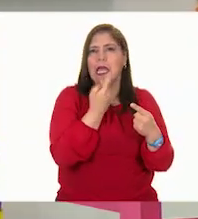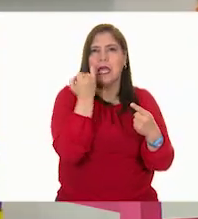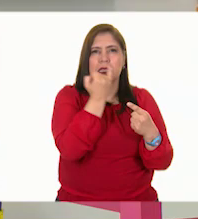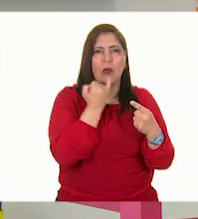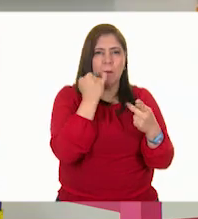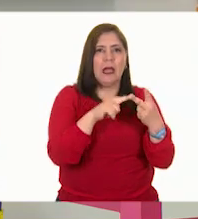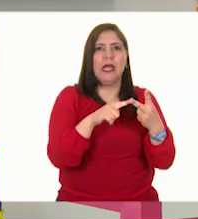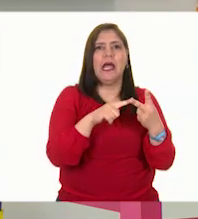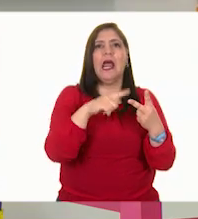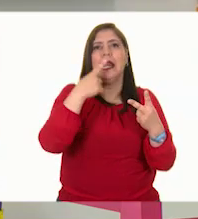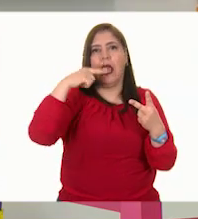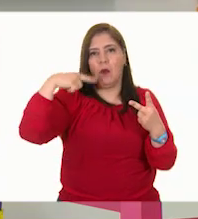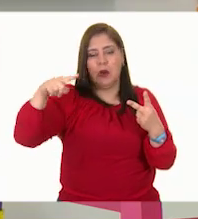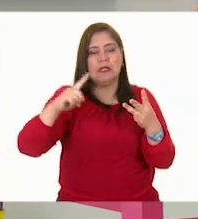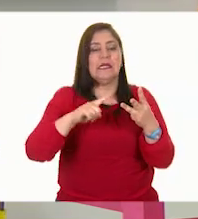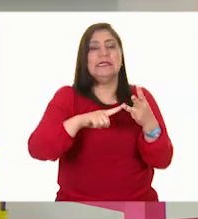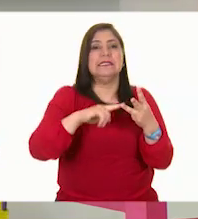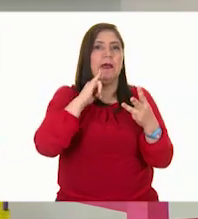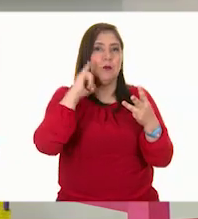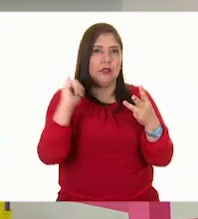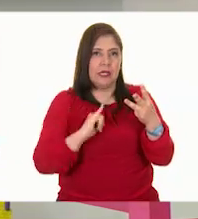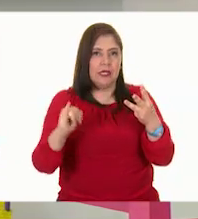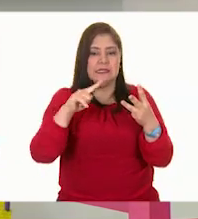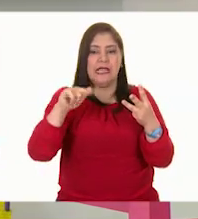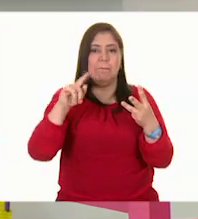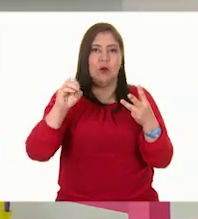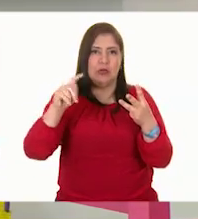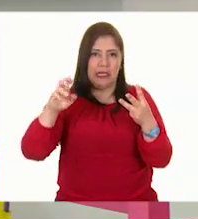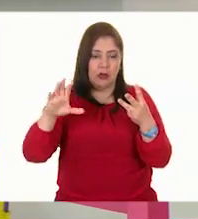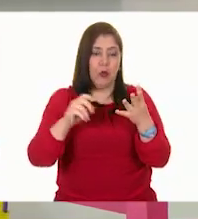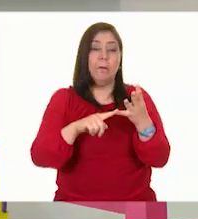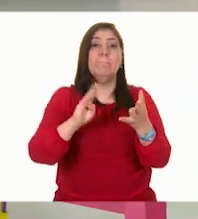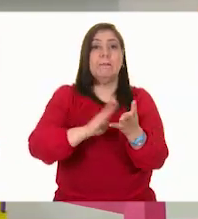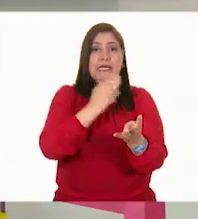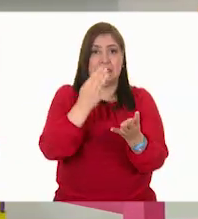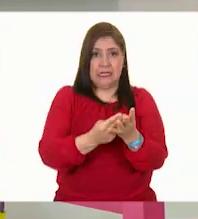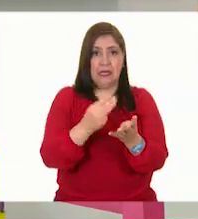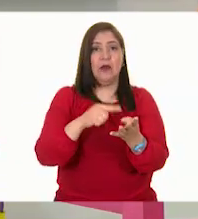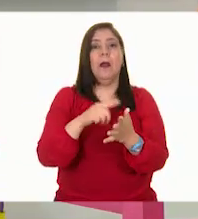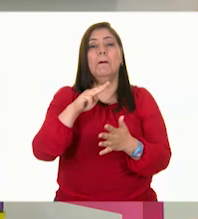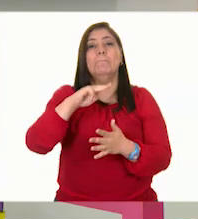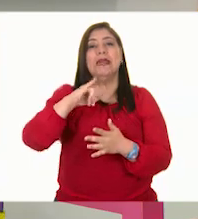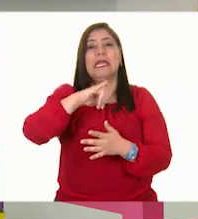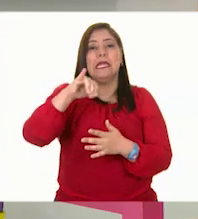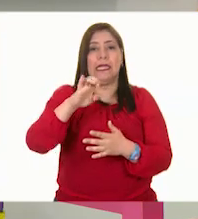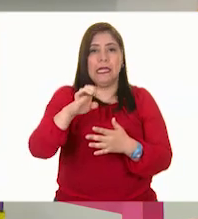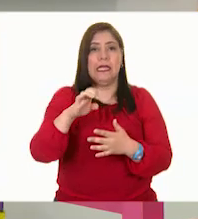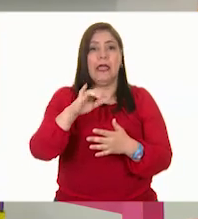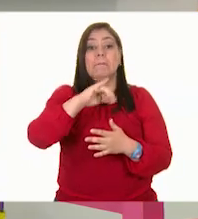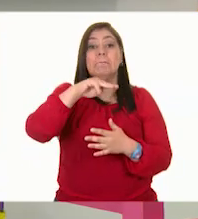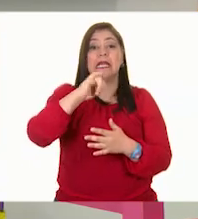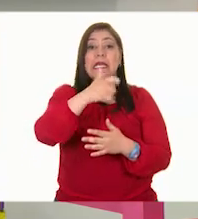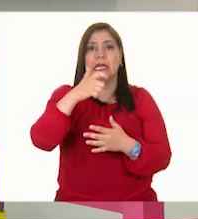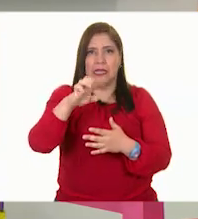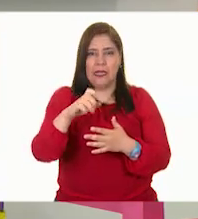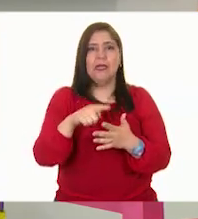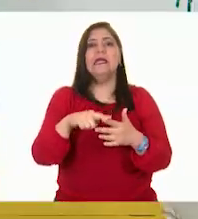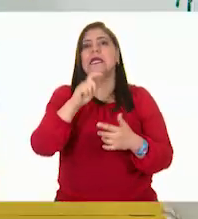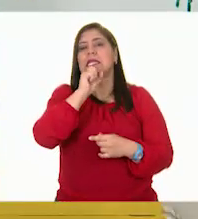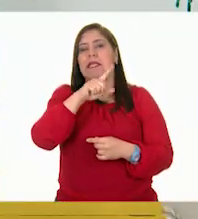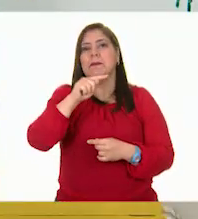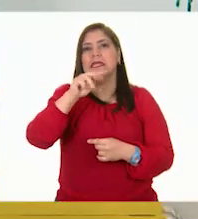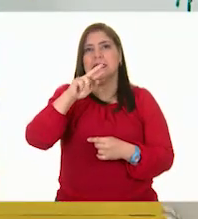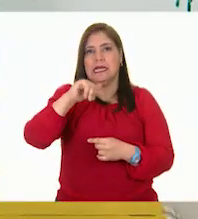en náhuatl, ¿Sí? en zapoteco, Ajá. en mixteco, Ajá. mije y triqui. Es